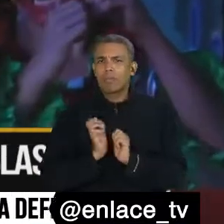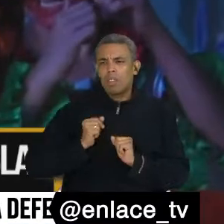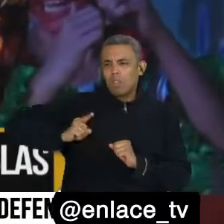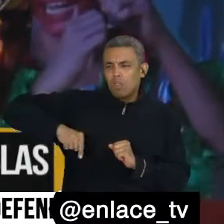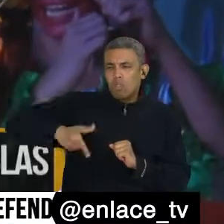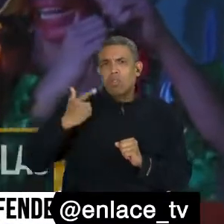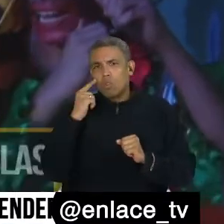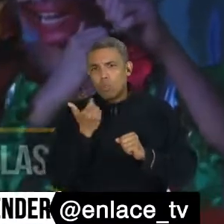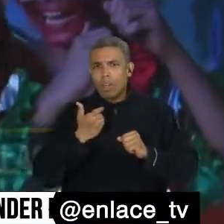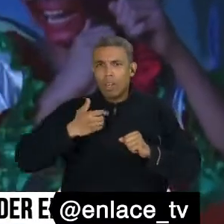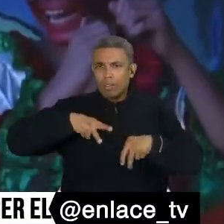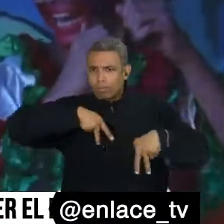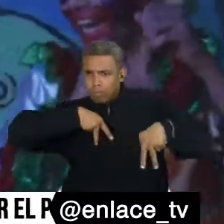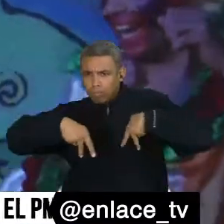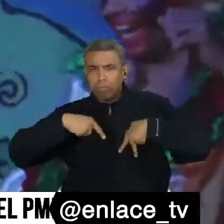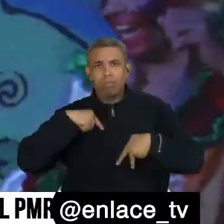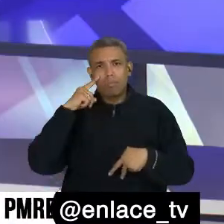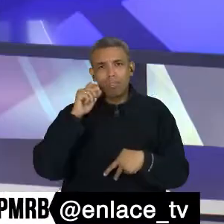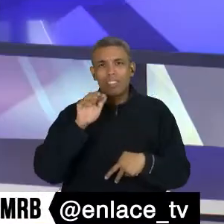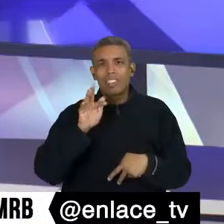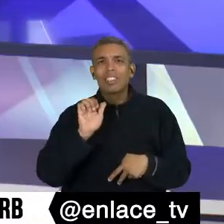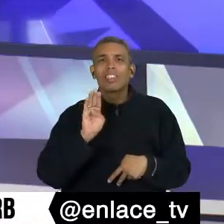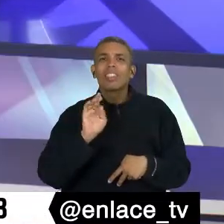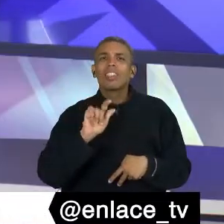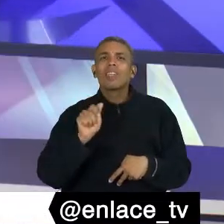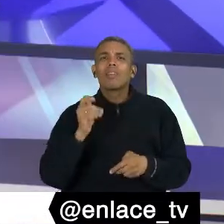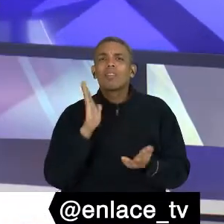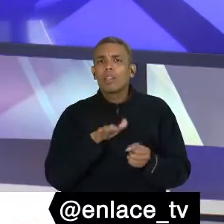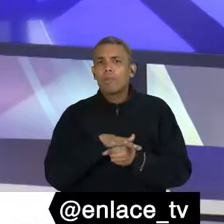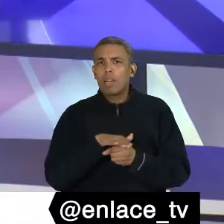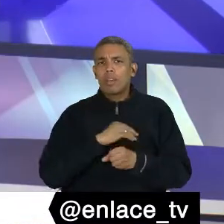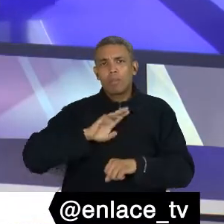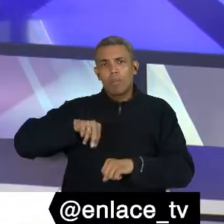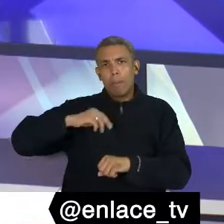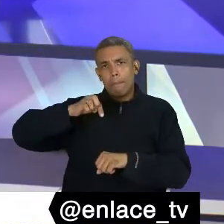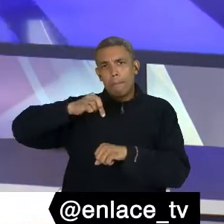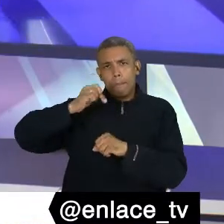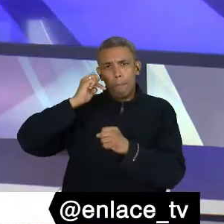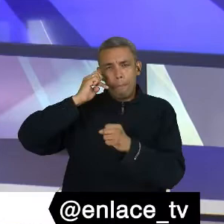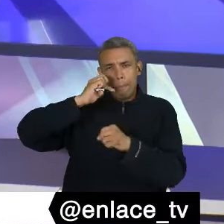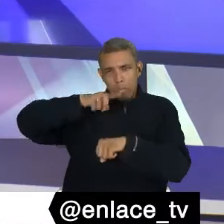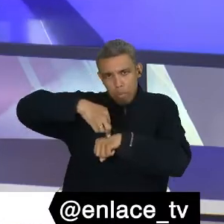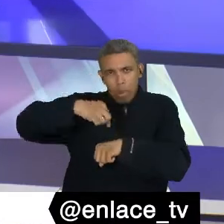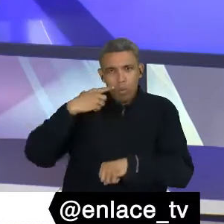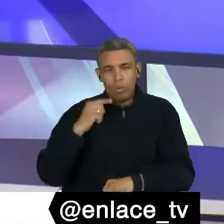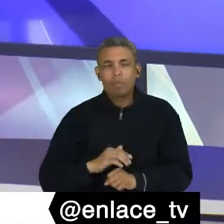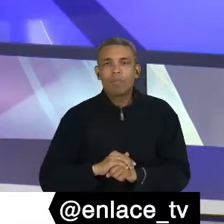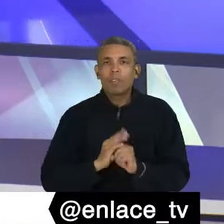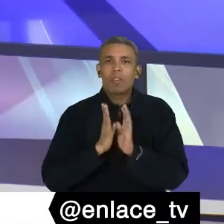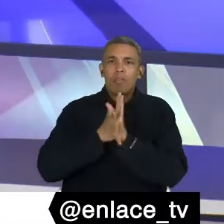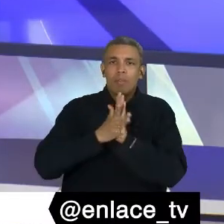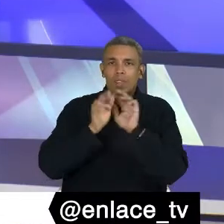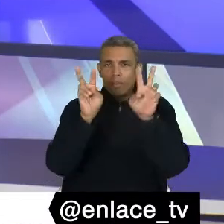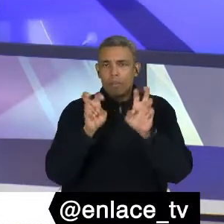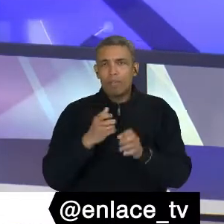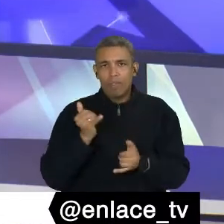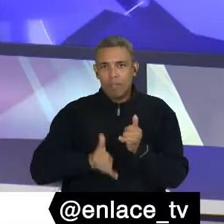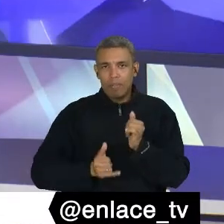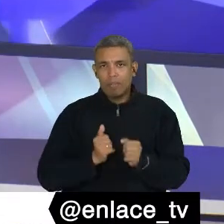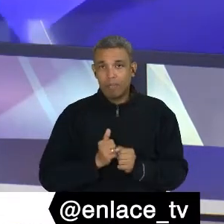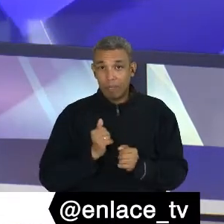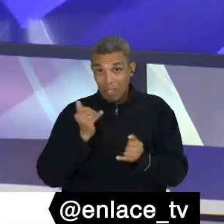barrio Pueblo Nuevo, comuna 2 de Barranca Bermeja. Con esta información hemos llegado al final de Enlace Noticias, pero antes de